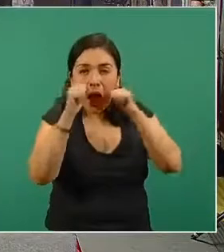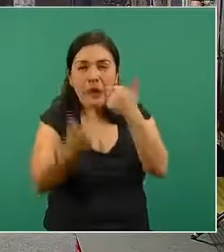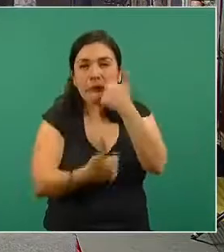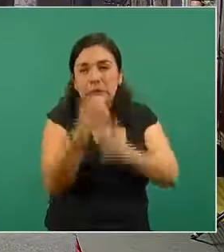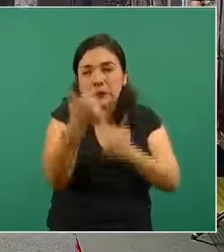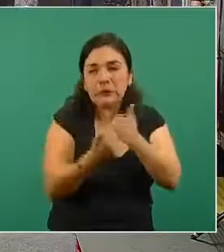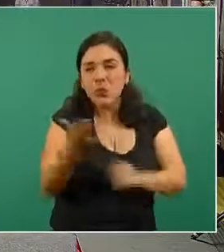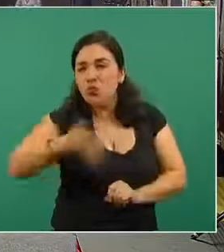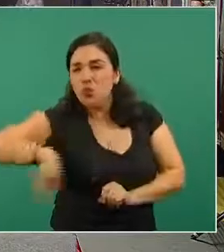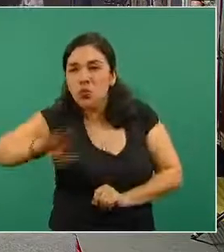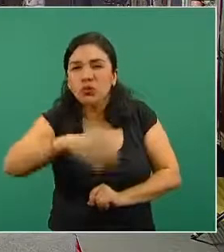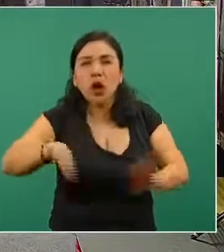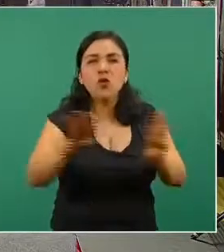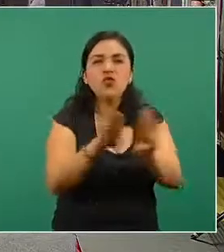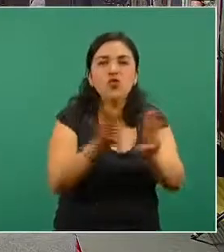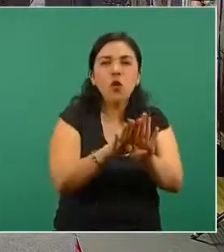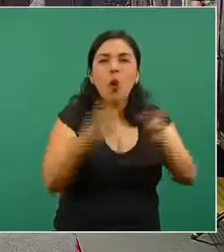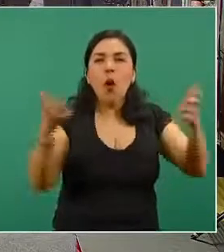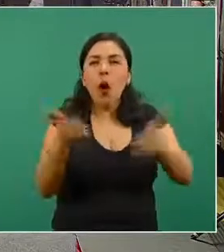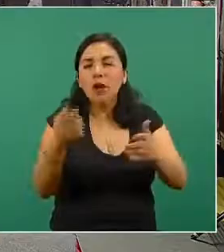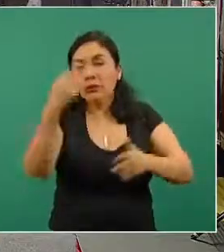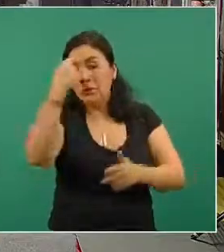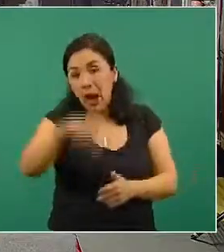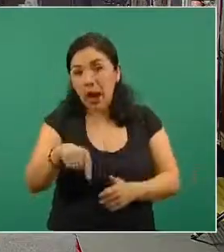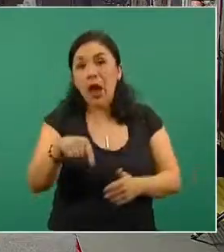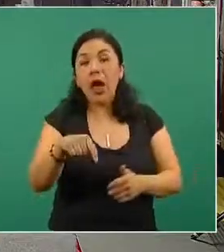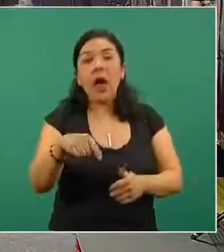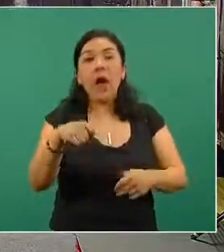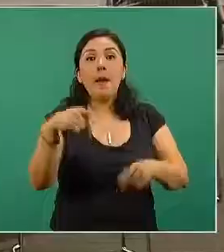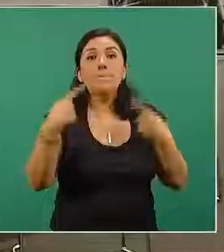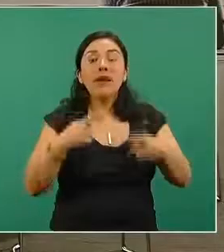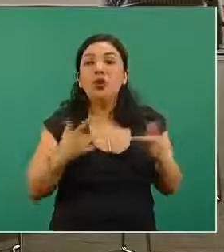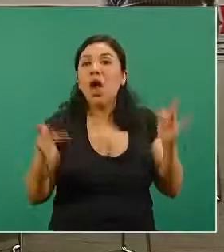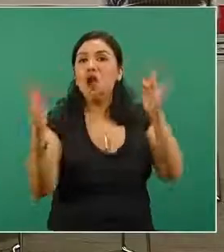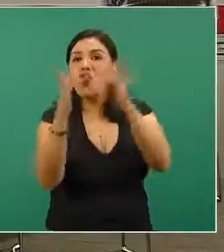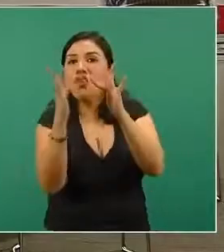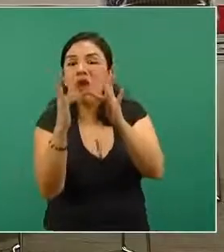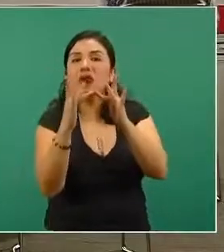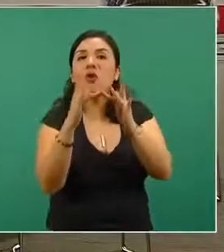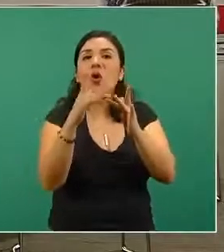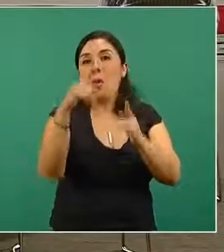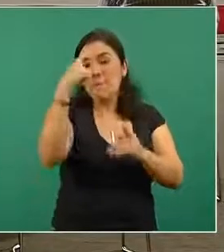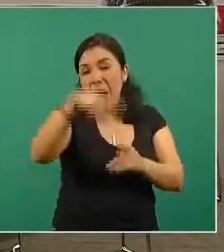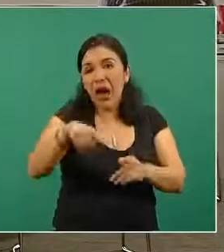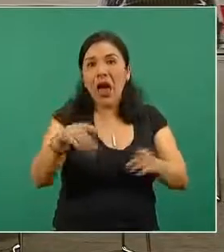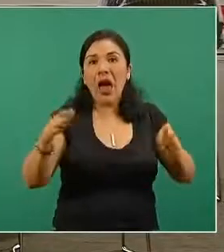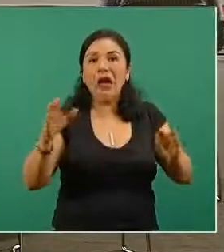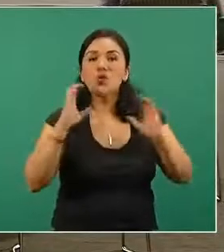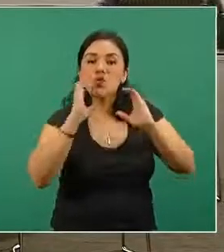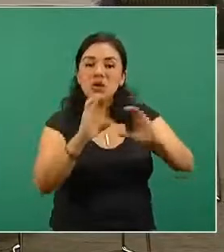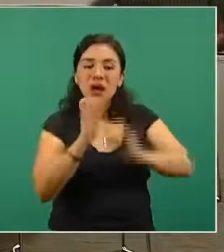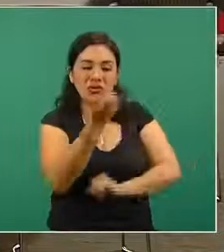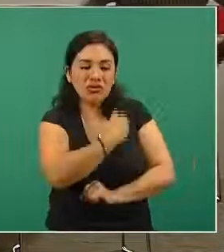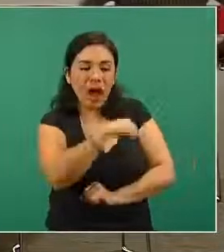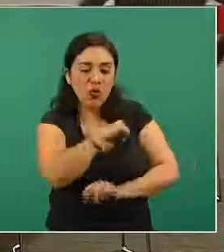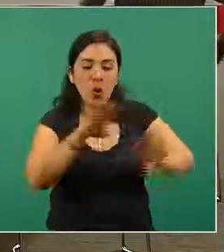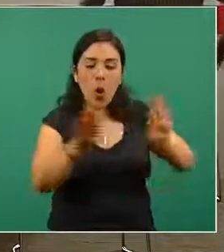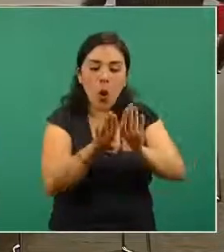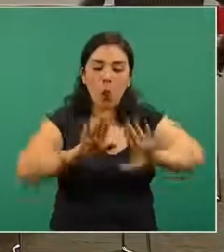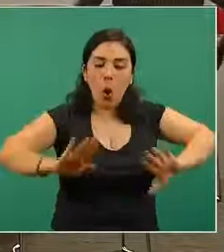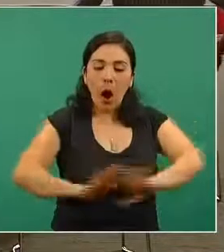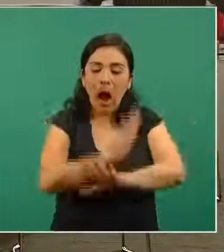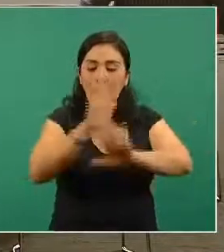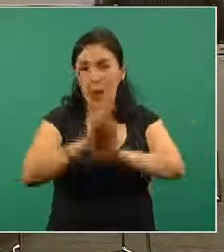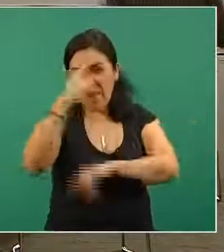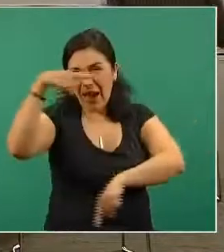búsqueda, del rastreo de contactos, de la promoción de la salud para modificar y detener las